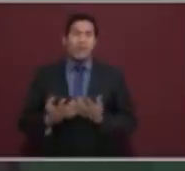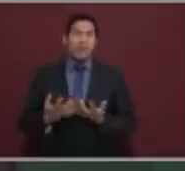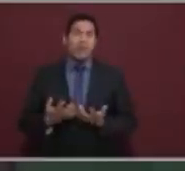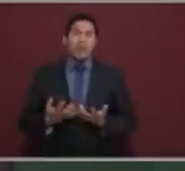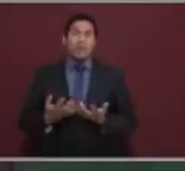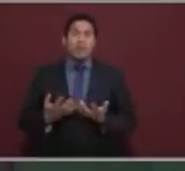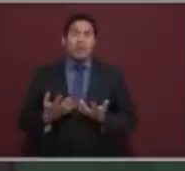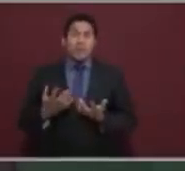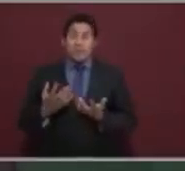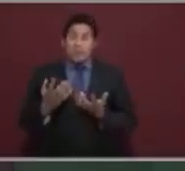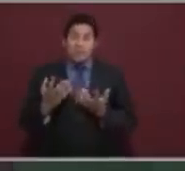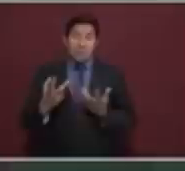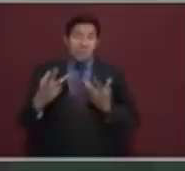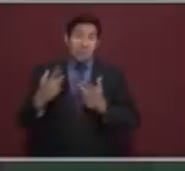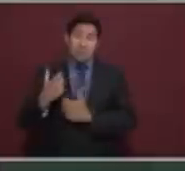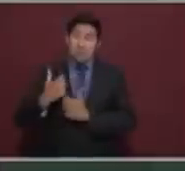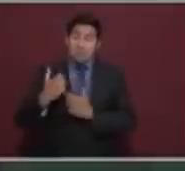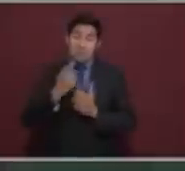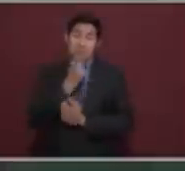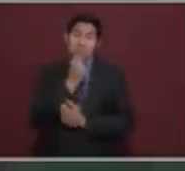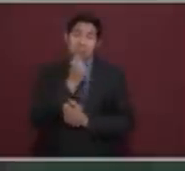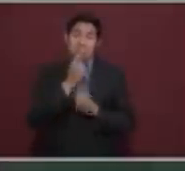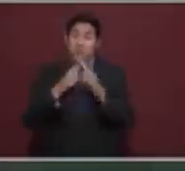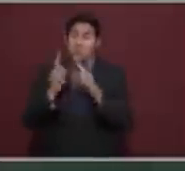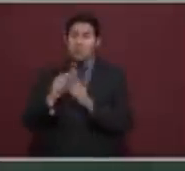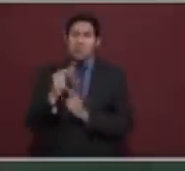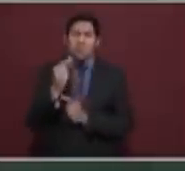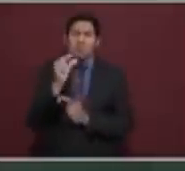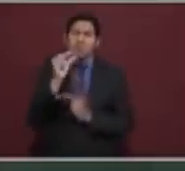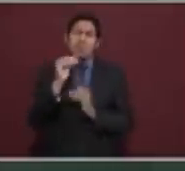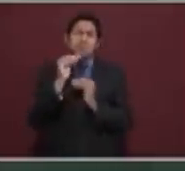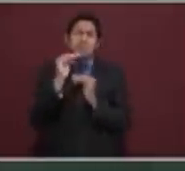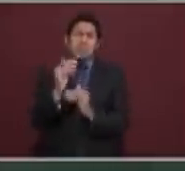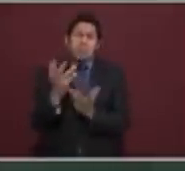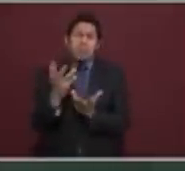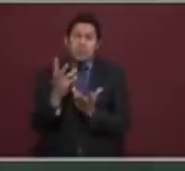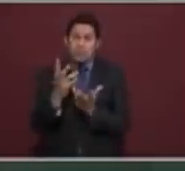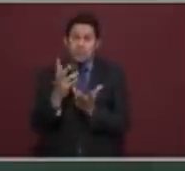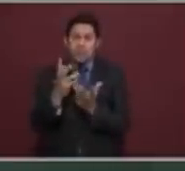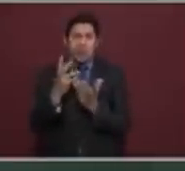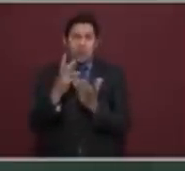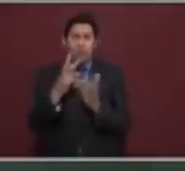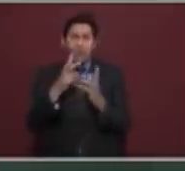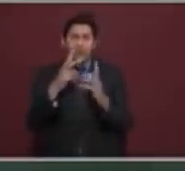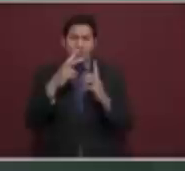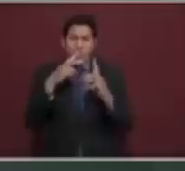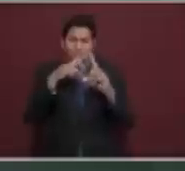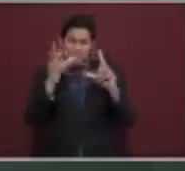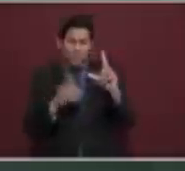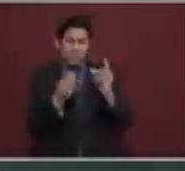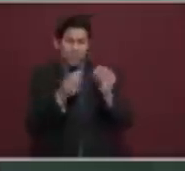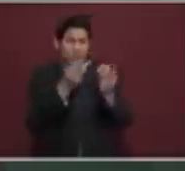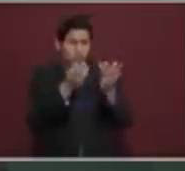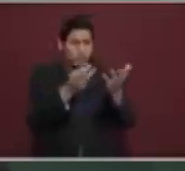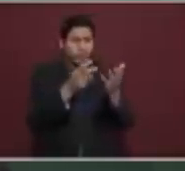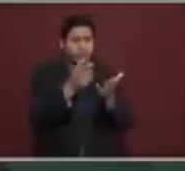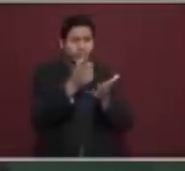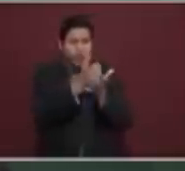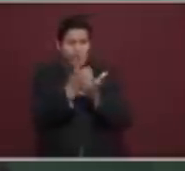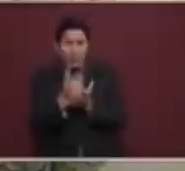tenían pocos elementos y se destinaban la seguridad interior y la seguridad nacional